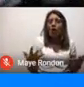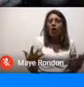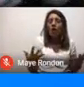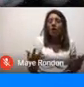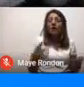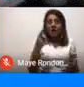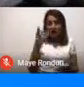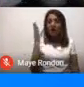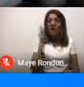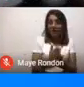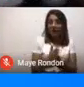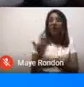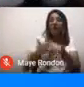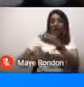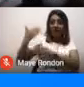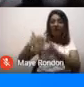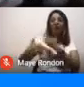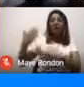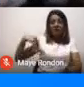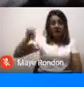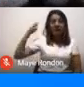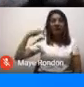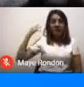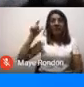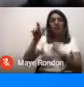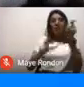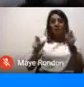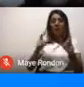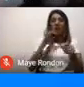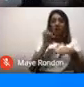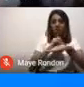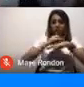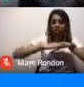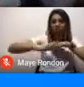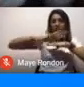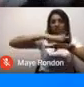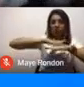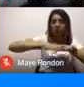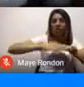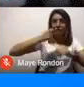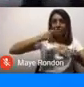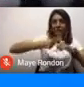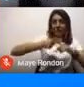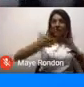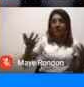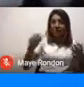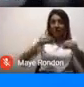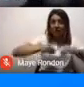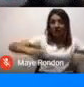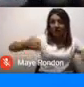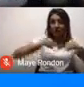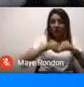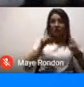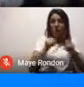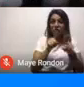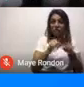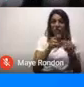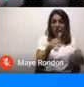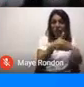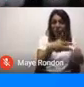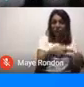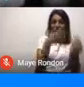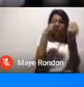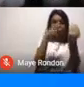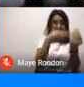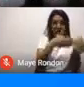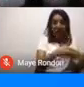nos pasó mucho en el pasado, en muchas de nuestras playas. Y también, por ejemplo, en muchos de nuestros territorios arqueológicos y en muchos de nuestros territorios